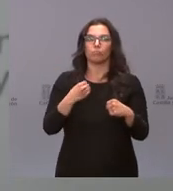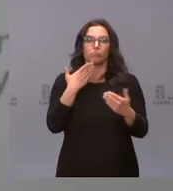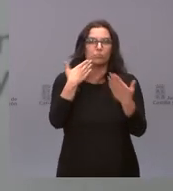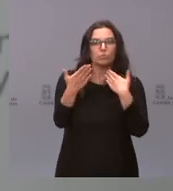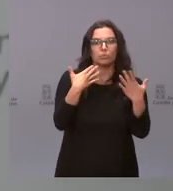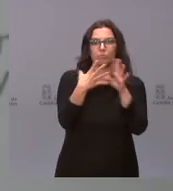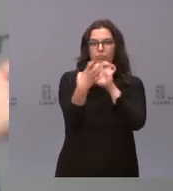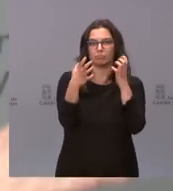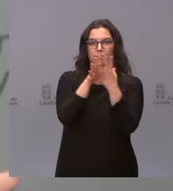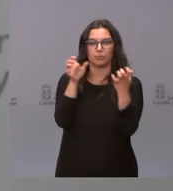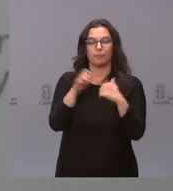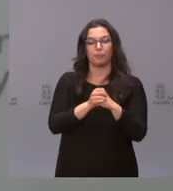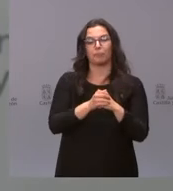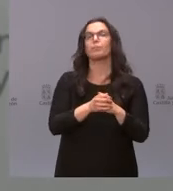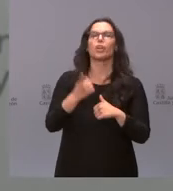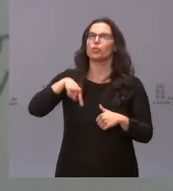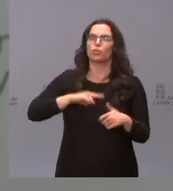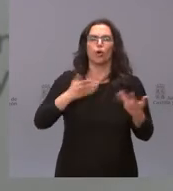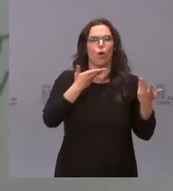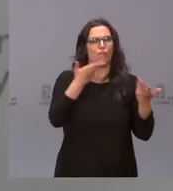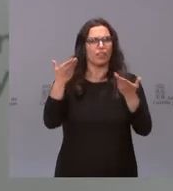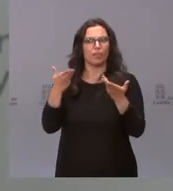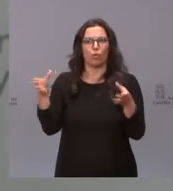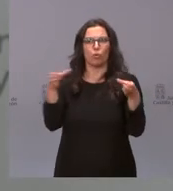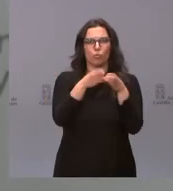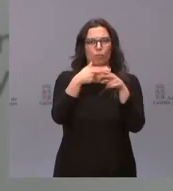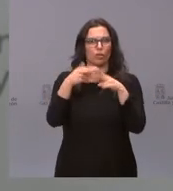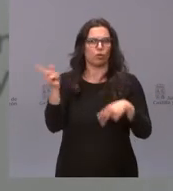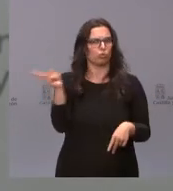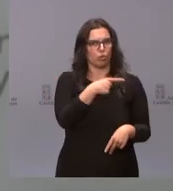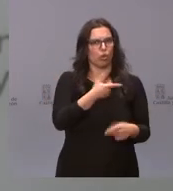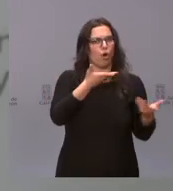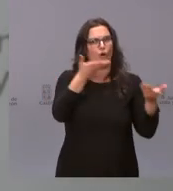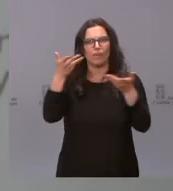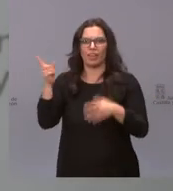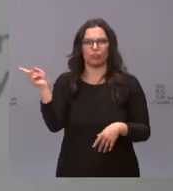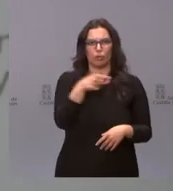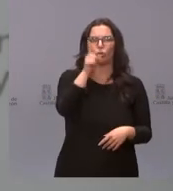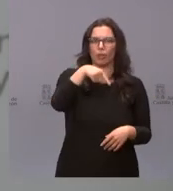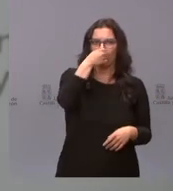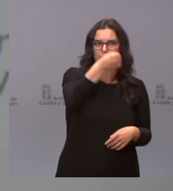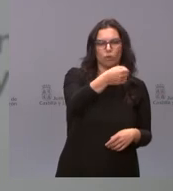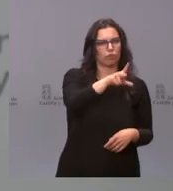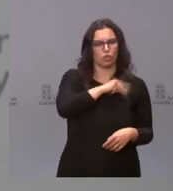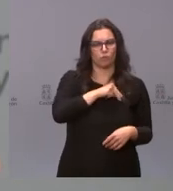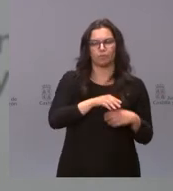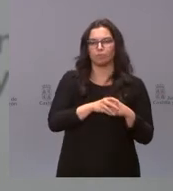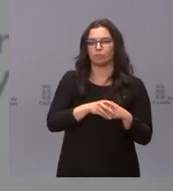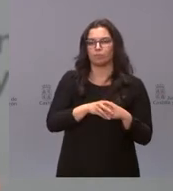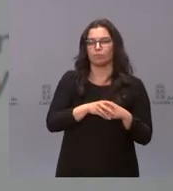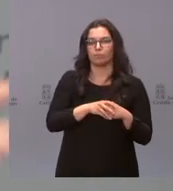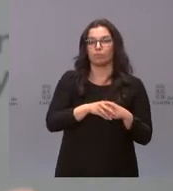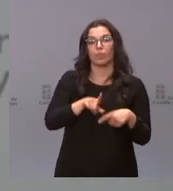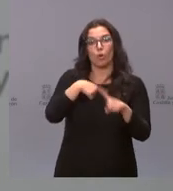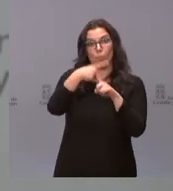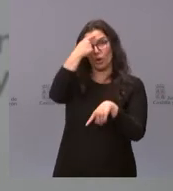se lo ofrecimos a todas las fuerzas políticas de la cámara se le ofrecimos al partido socialista no quiso si quiso por